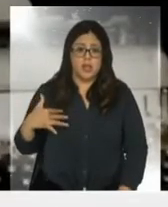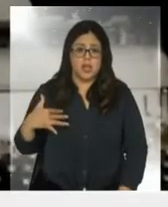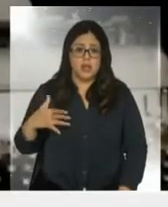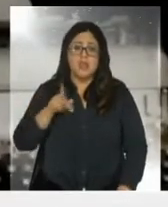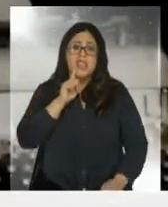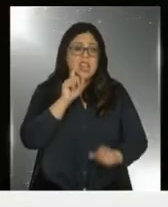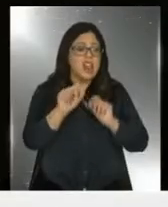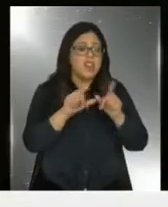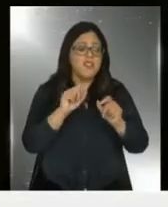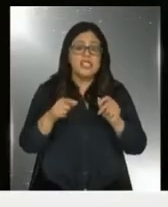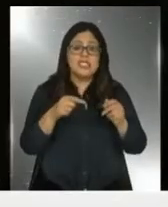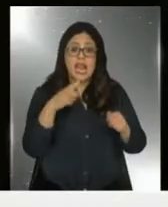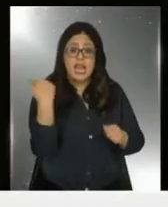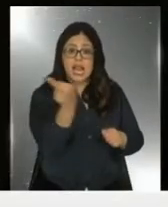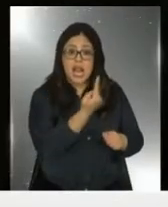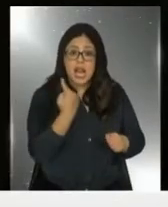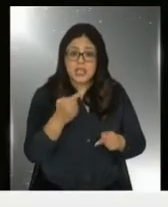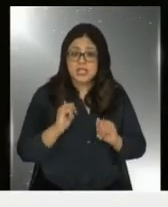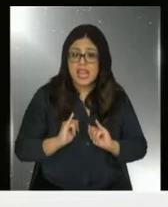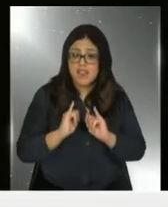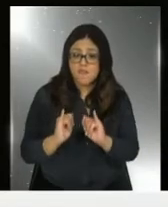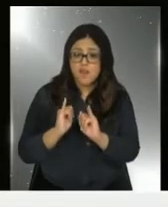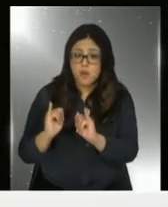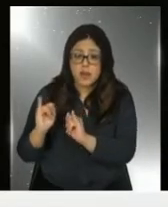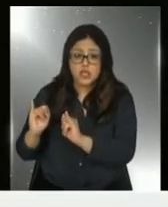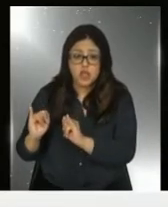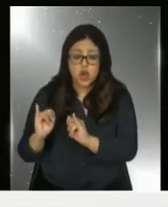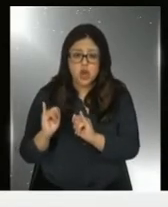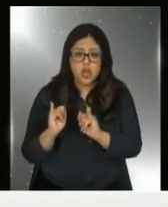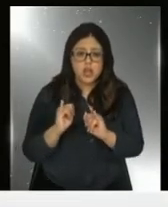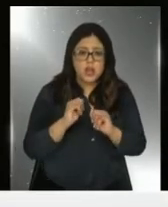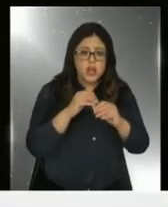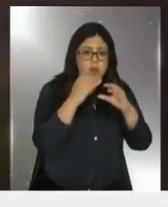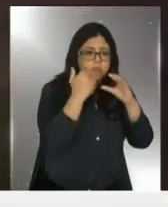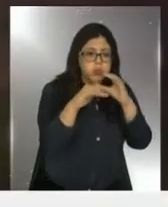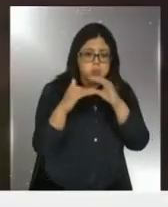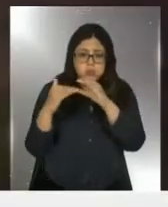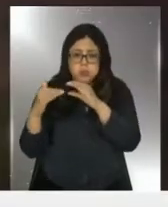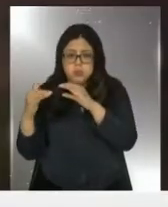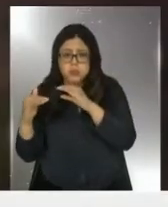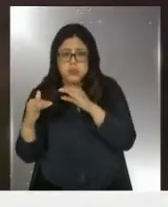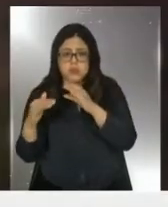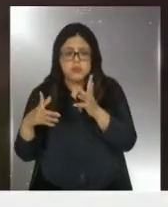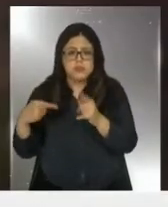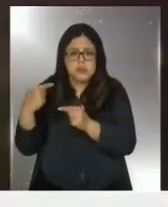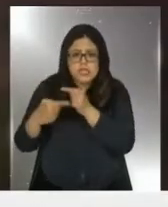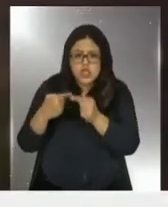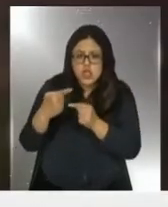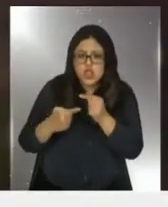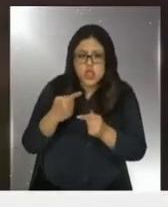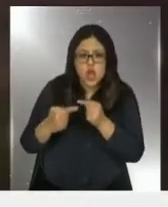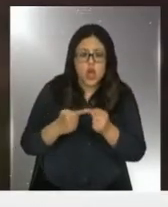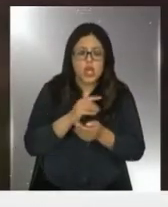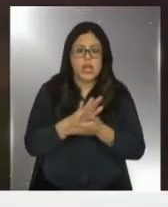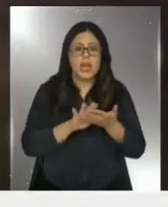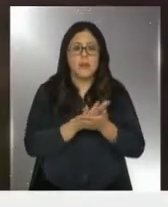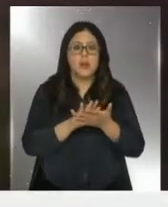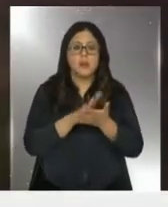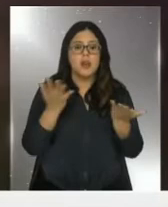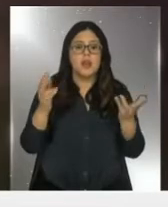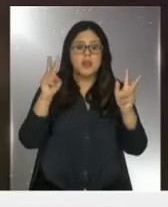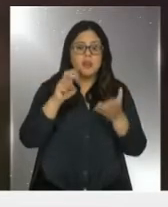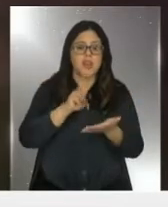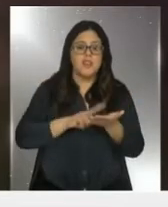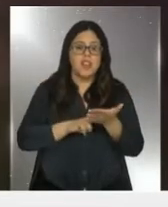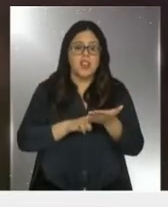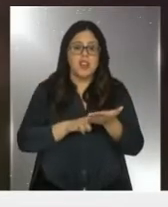Defensa Nacional. Y la información que empieza a circular de inicio son varias historias, entre ellas pues es la verdadera